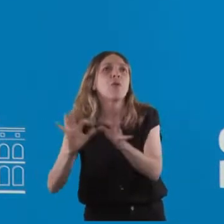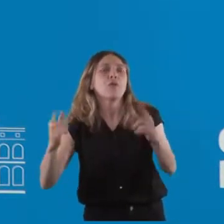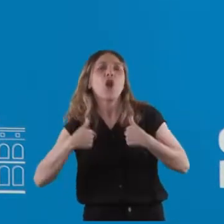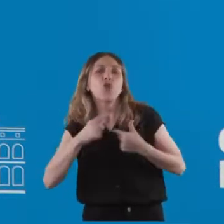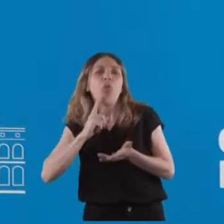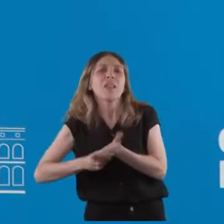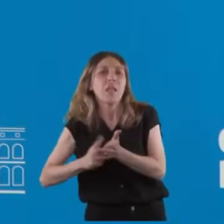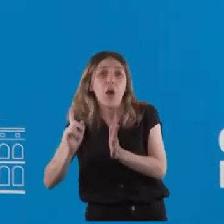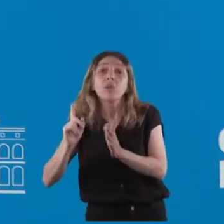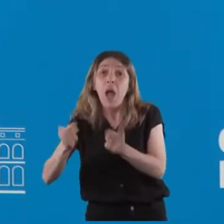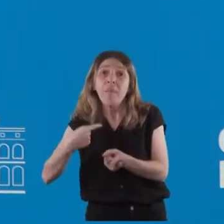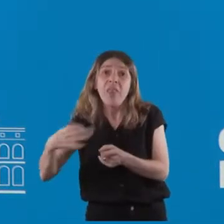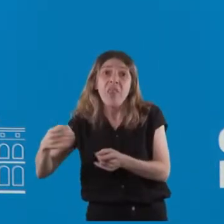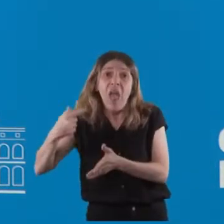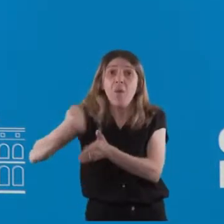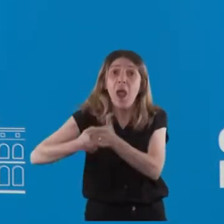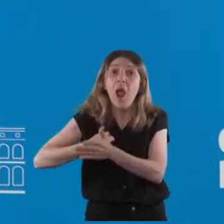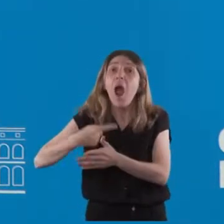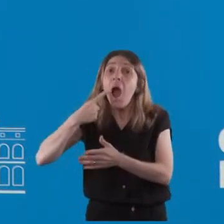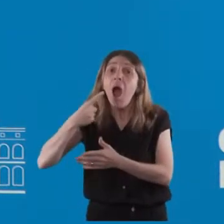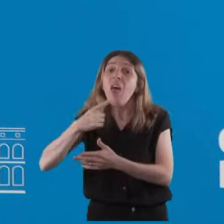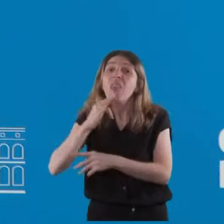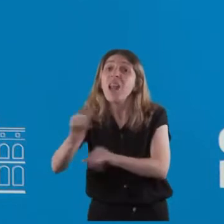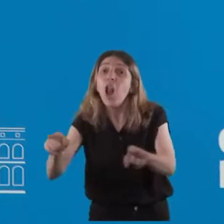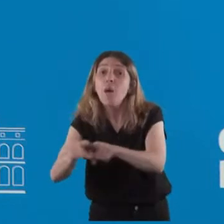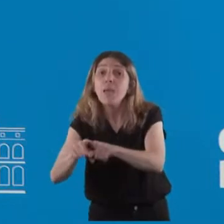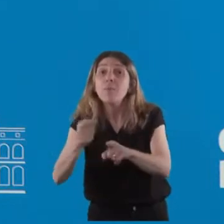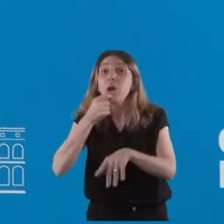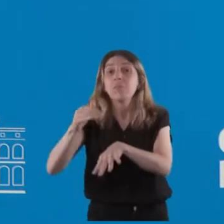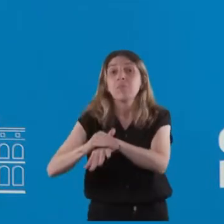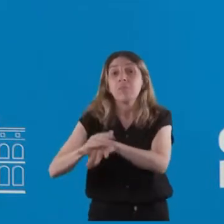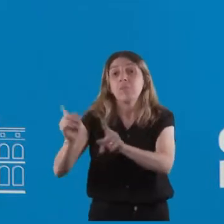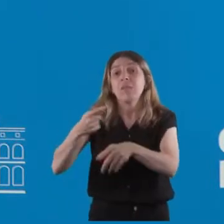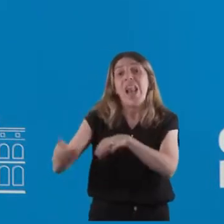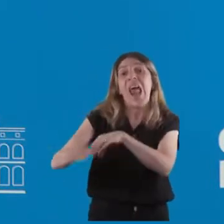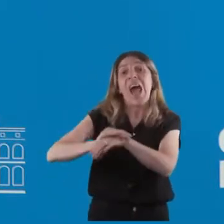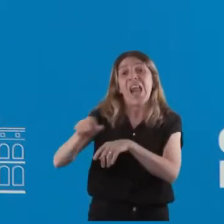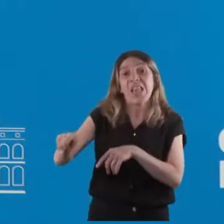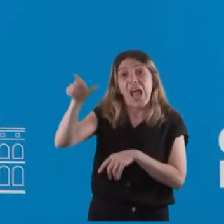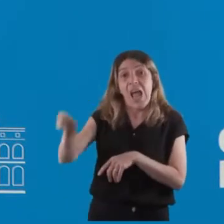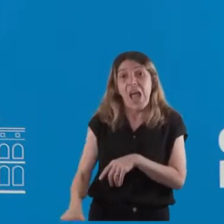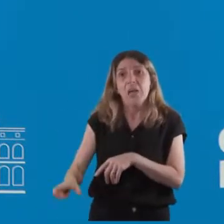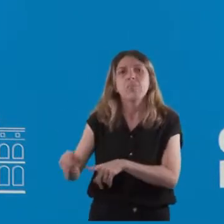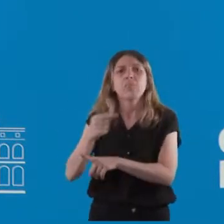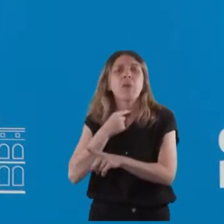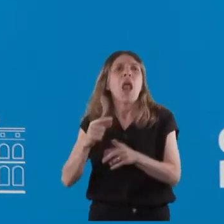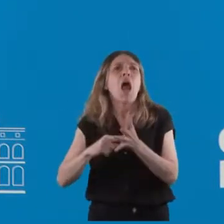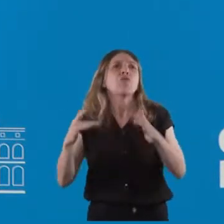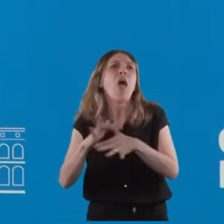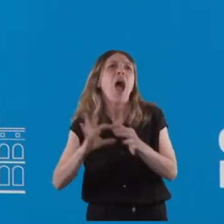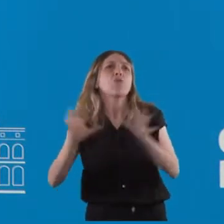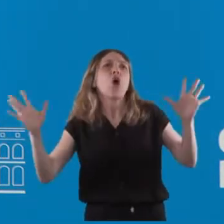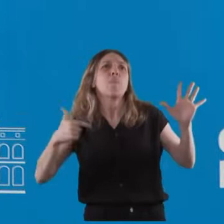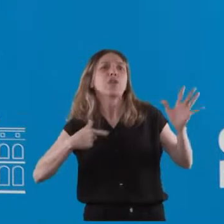que la defienda también cuando se trata de las responsabilidades suele suceder que rodríguez larreta quiere ser autónomo cuando tiene que